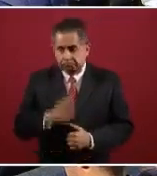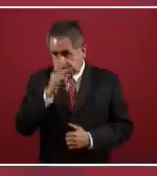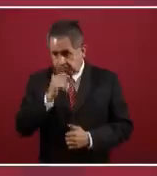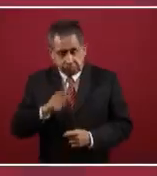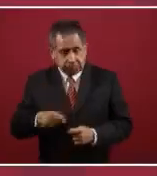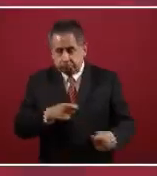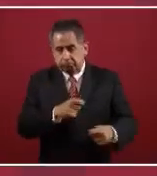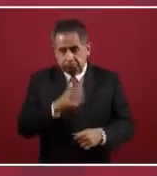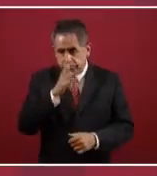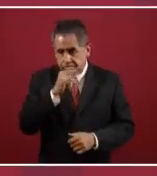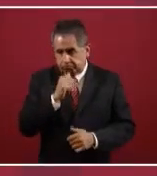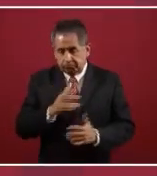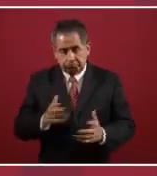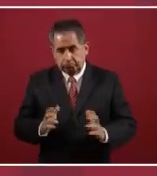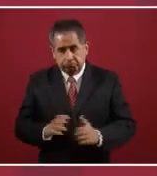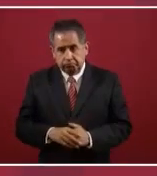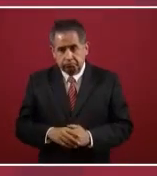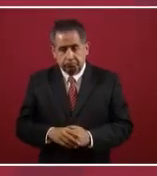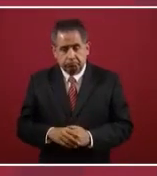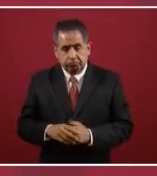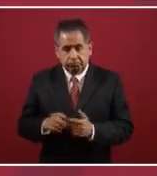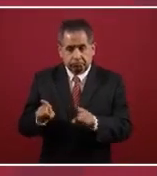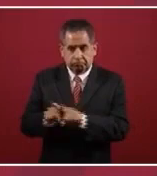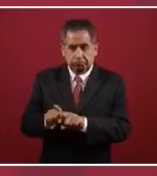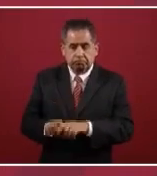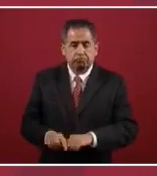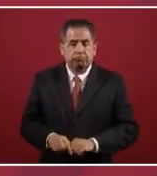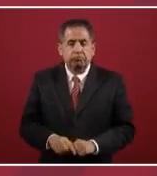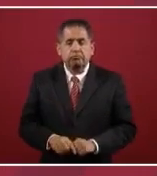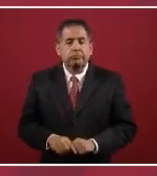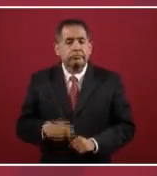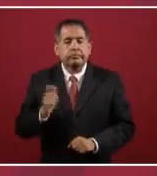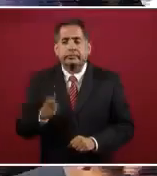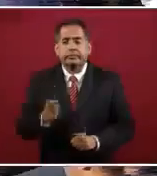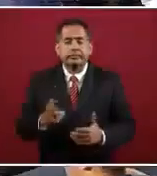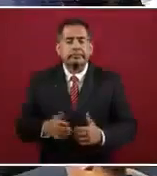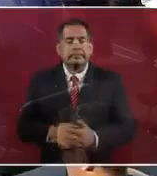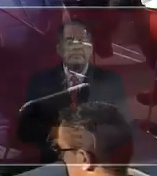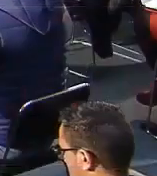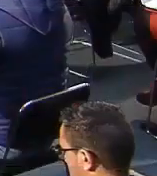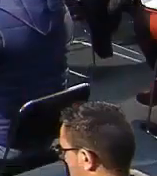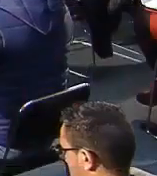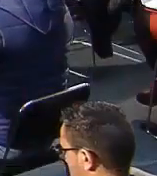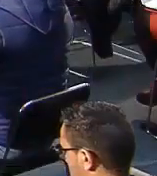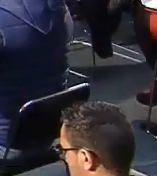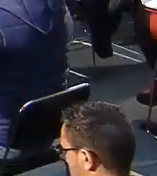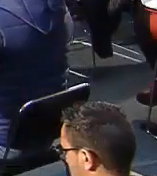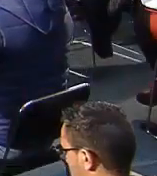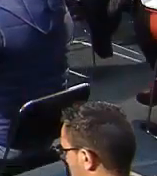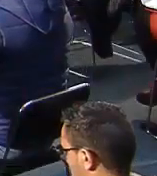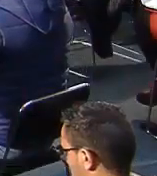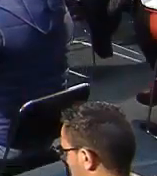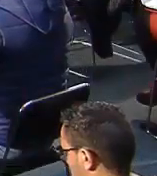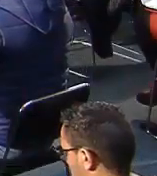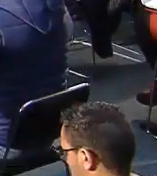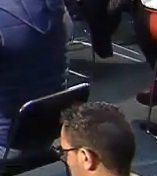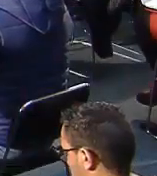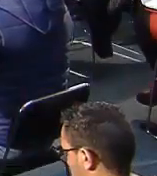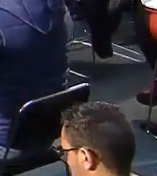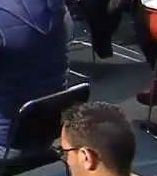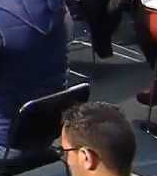que lo que significa la inflación, el incremento